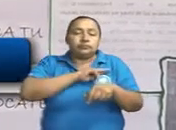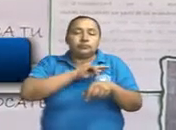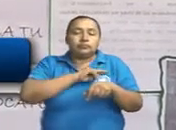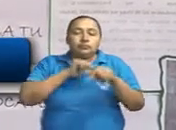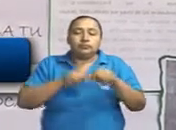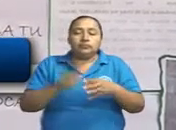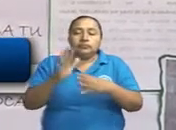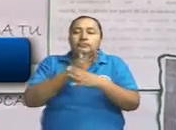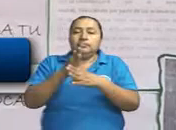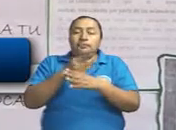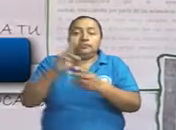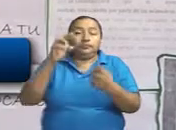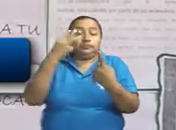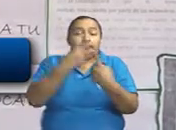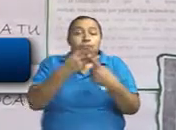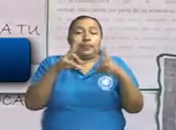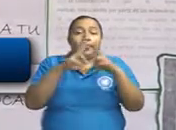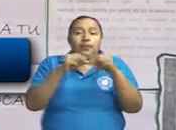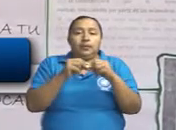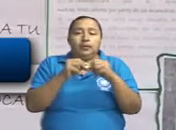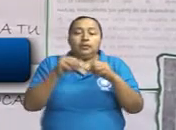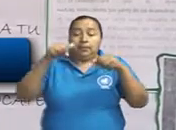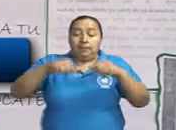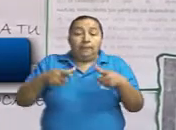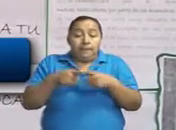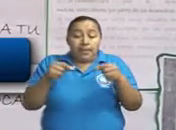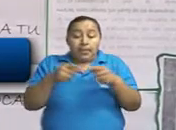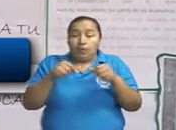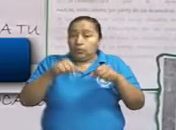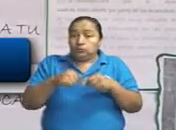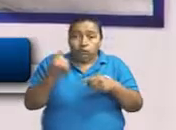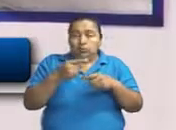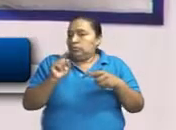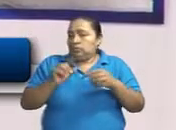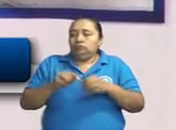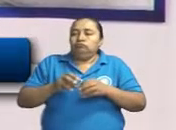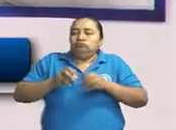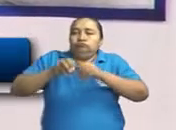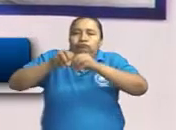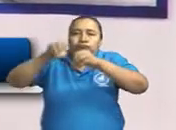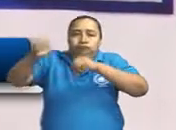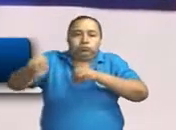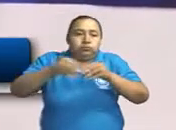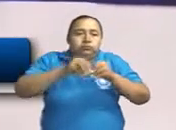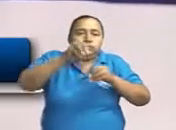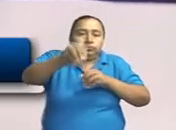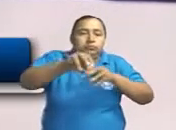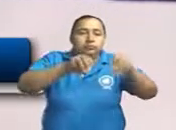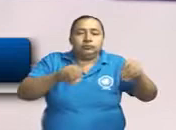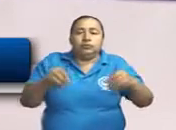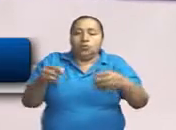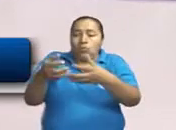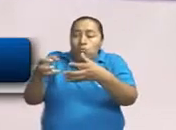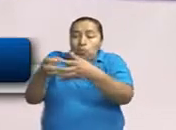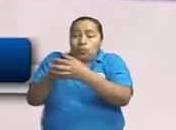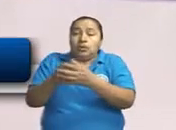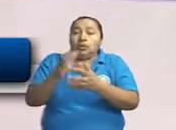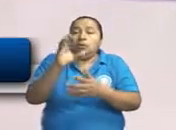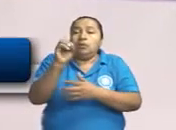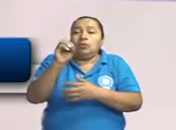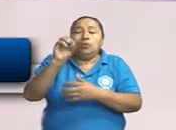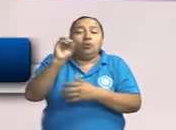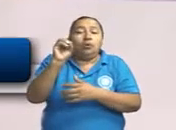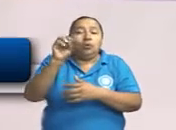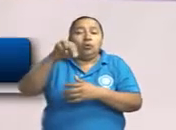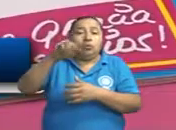en las diferentes regiones del país la descentralización en la atención y en la aplicación de unidades oncológicas. Ah, es importante. Eso es muy